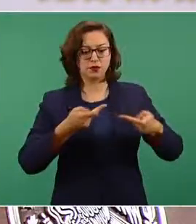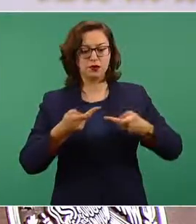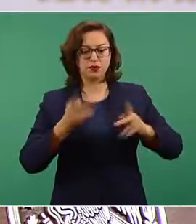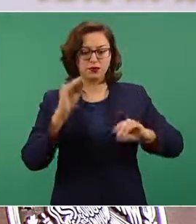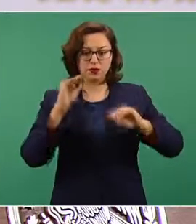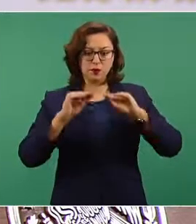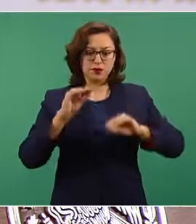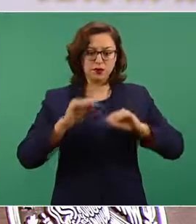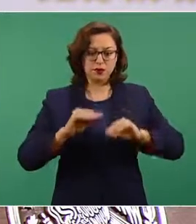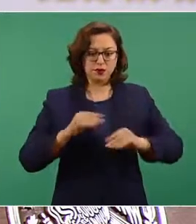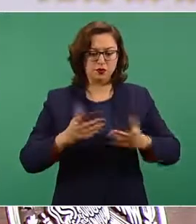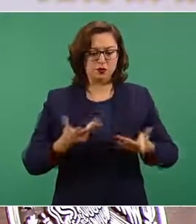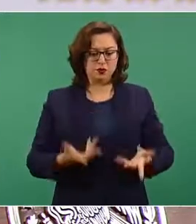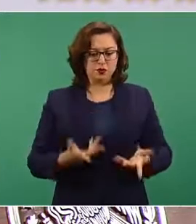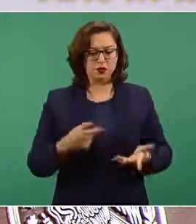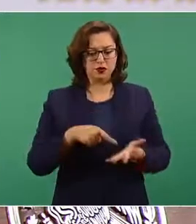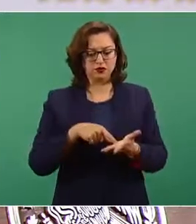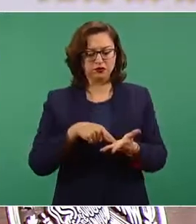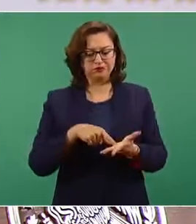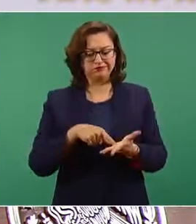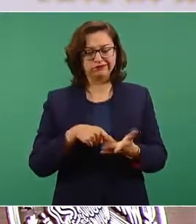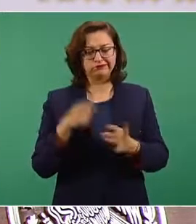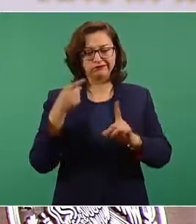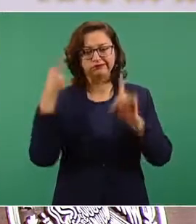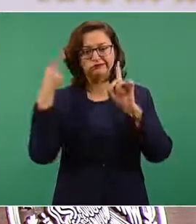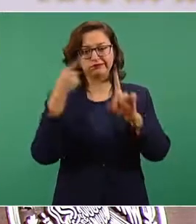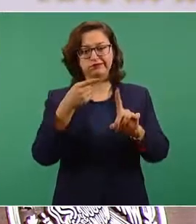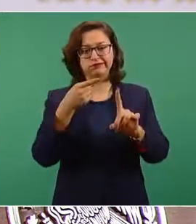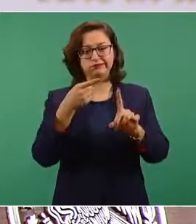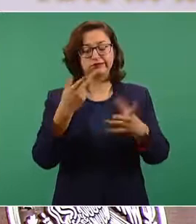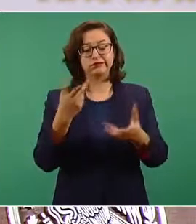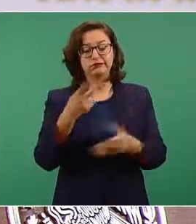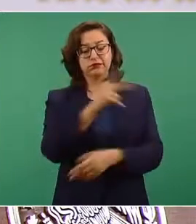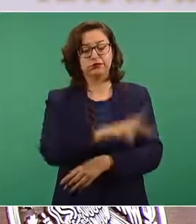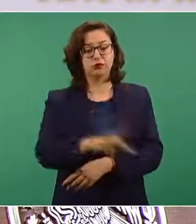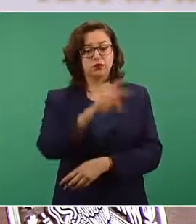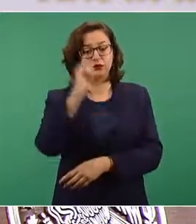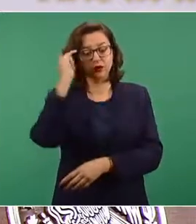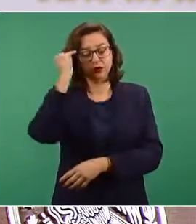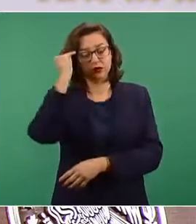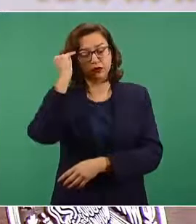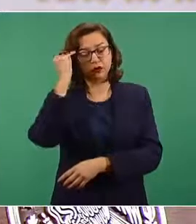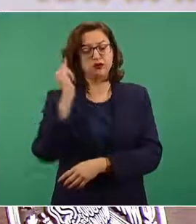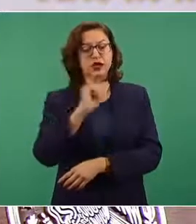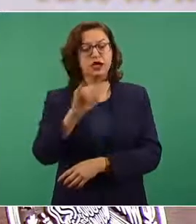para hacer justicia a los pueblos yaquis.